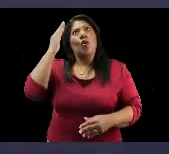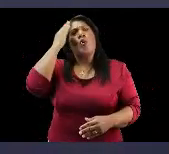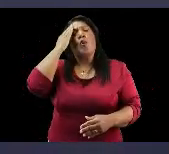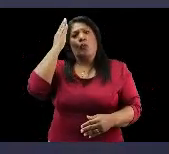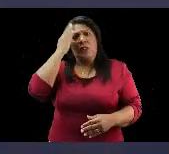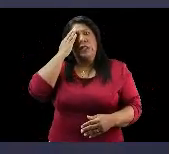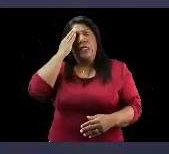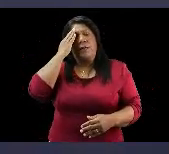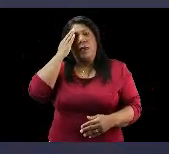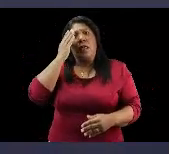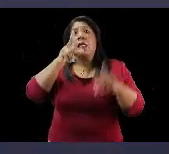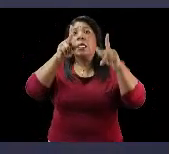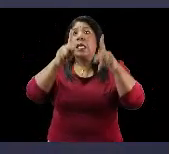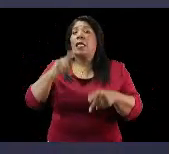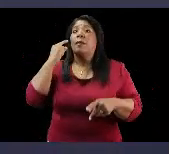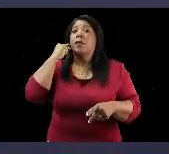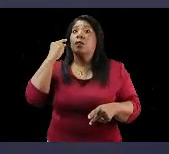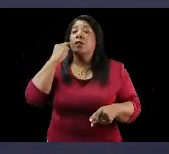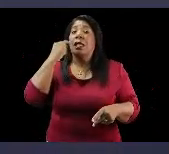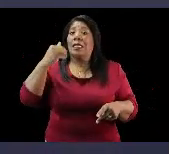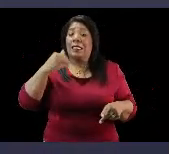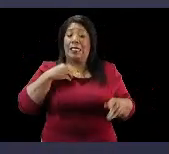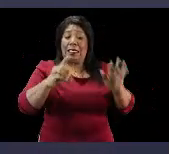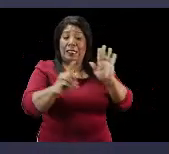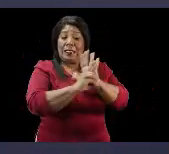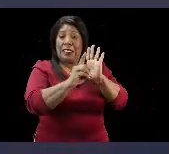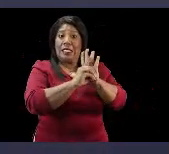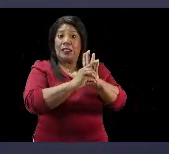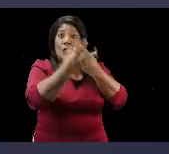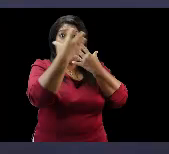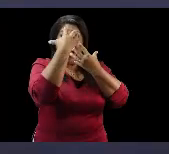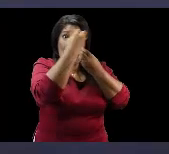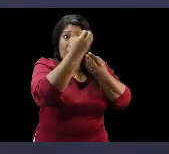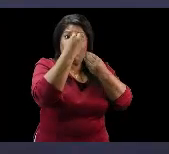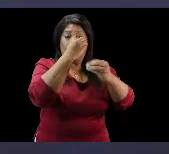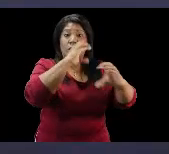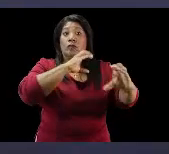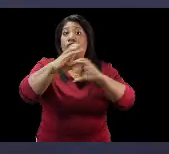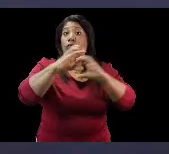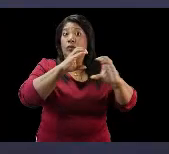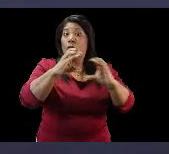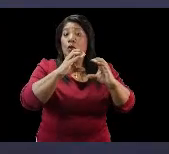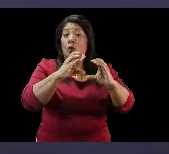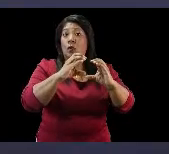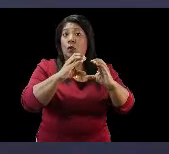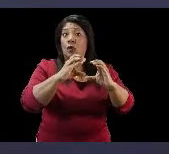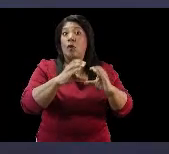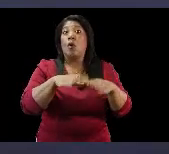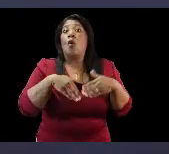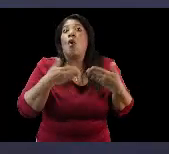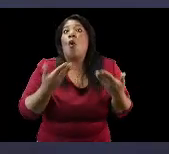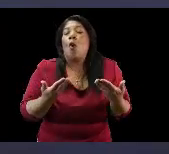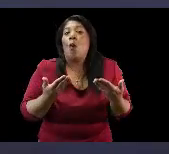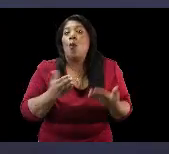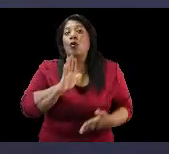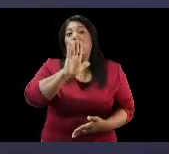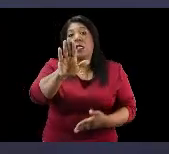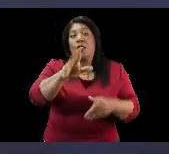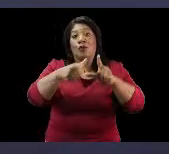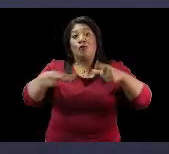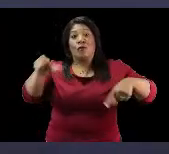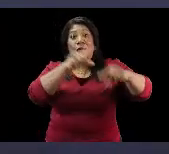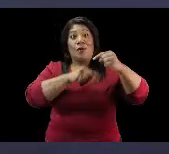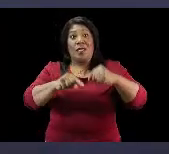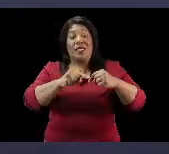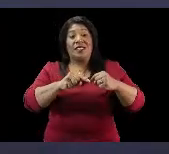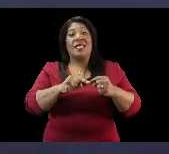que las personas sordas tienen derecho a la información, a la comunicación, y lo hacen por medio